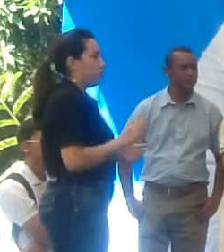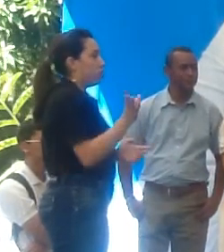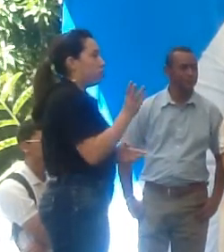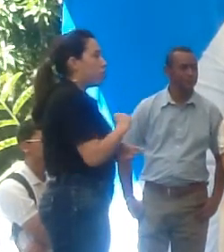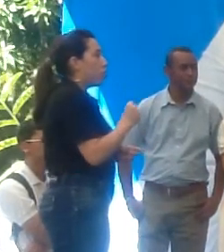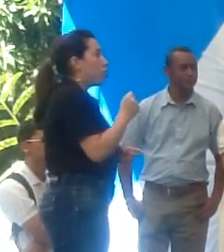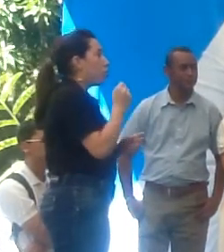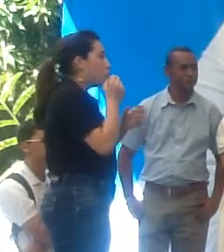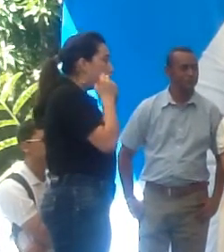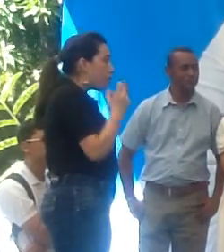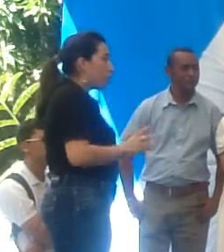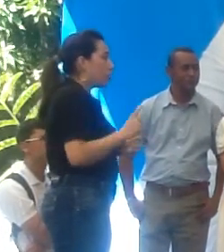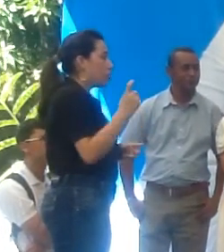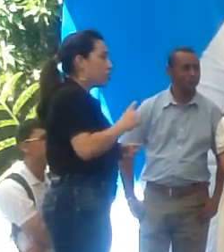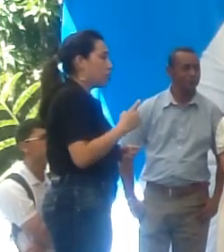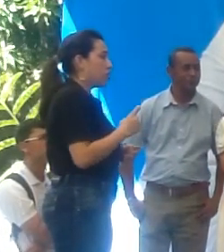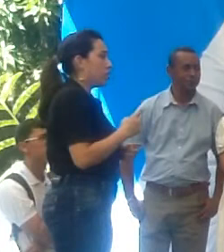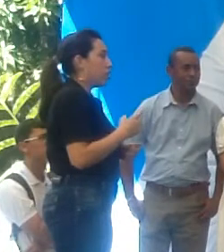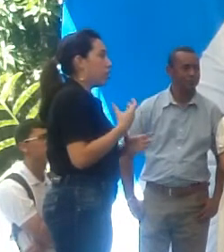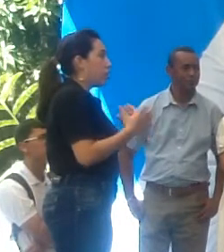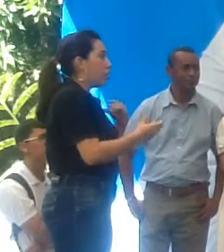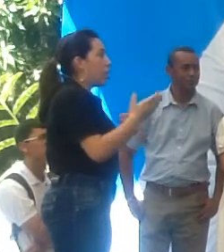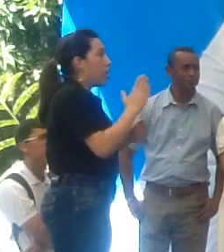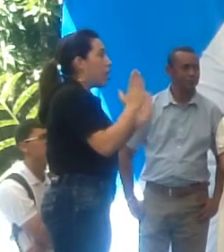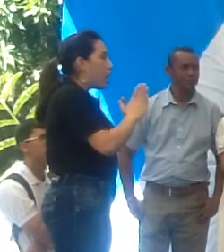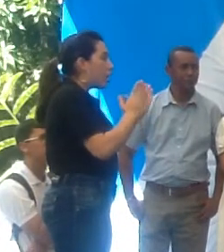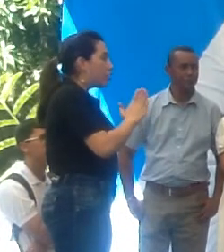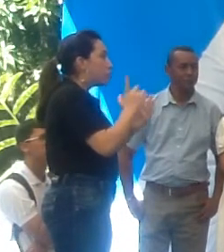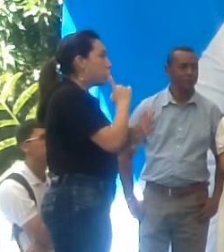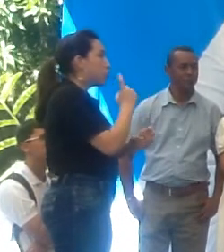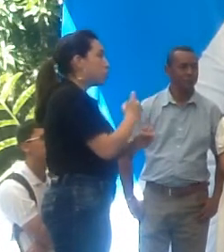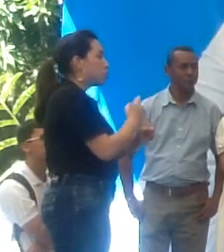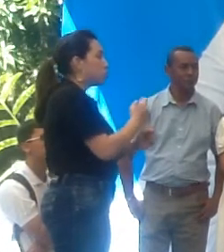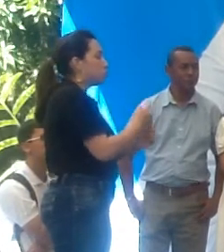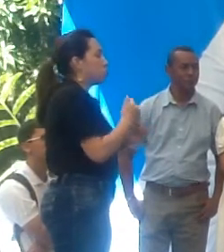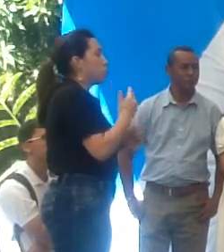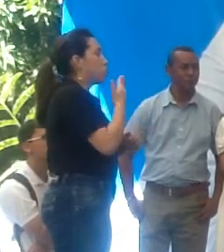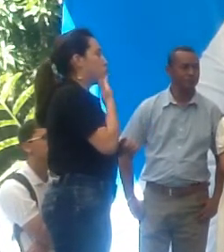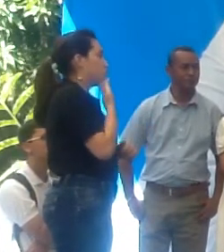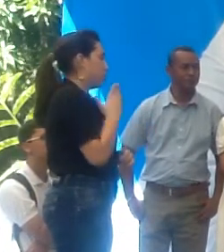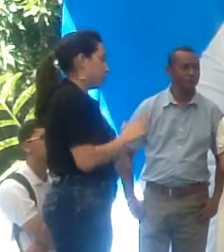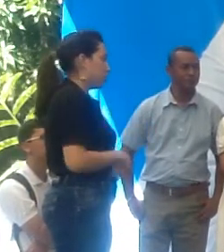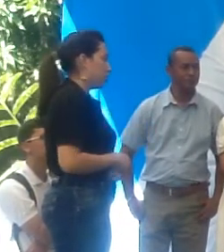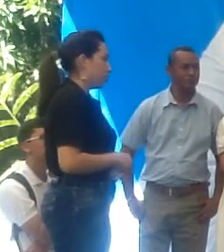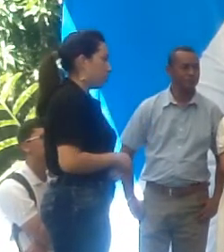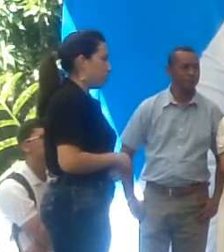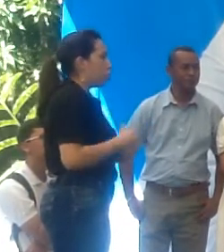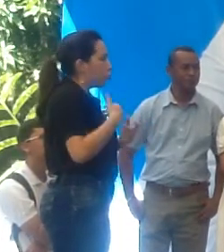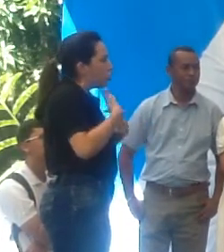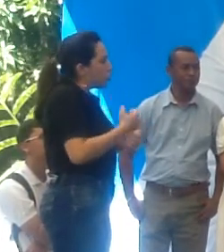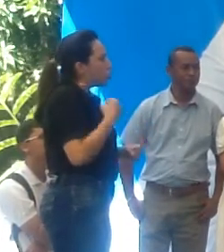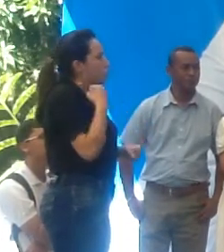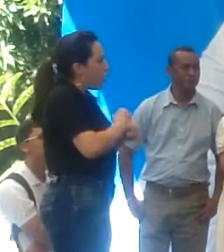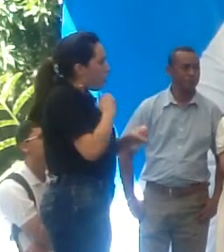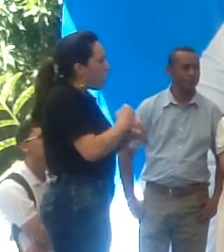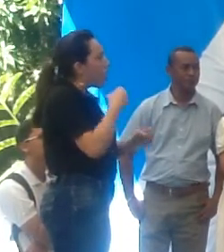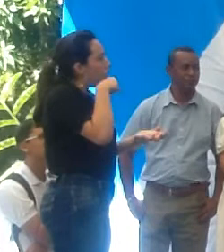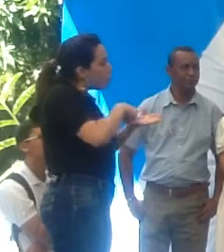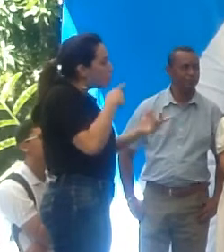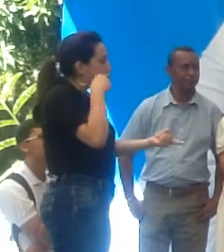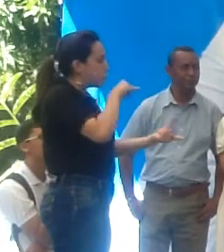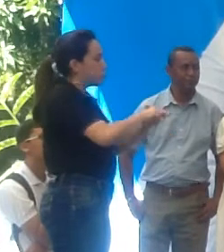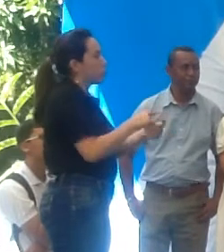espera al salir de su casa. Y yo quiero trabajar por ese propósito. Yo